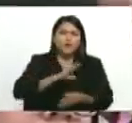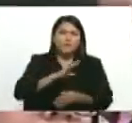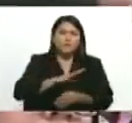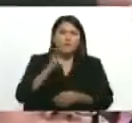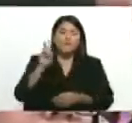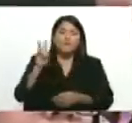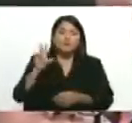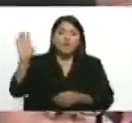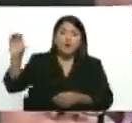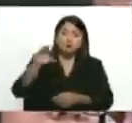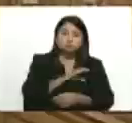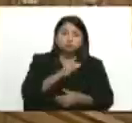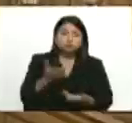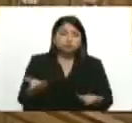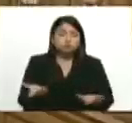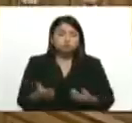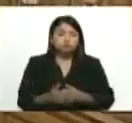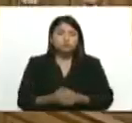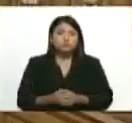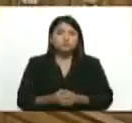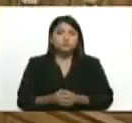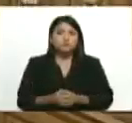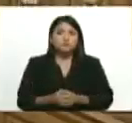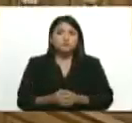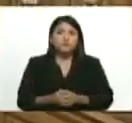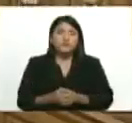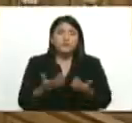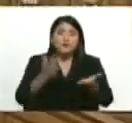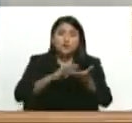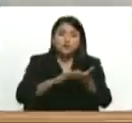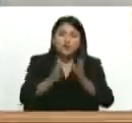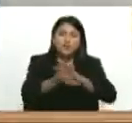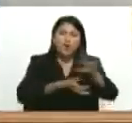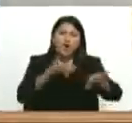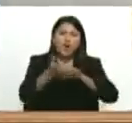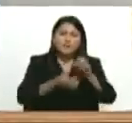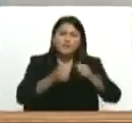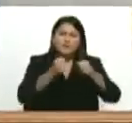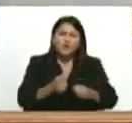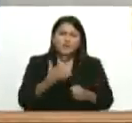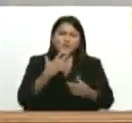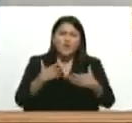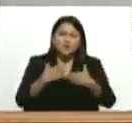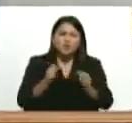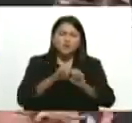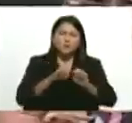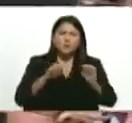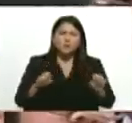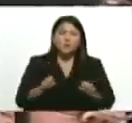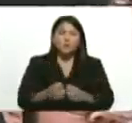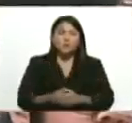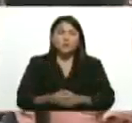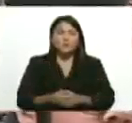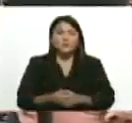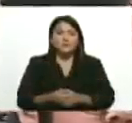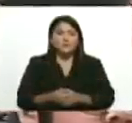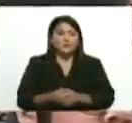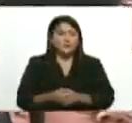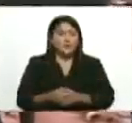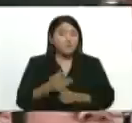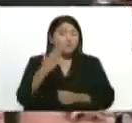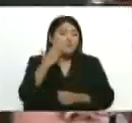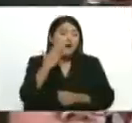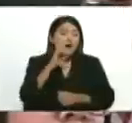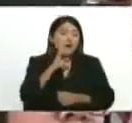venezolano, que buscan solucionar los problemas de la grave crisis de la salud, de la educación, de lo que viven las madres y